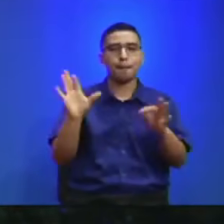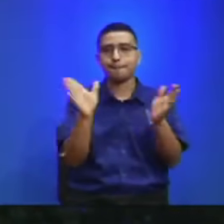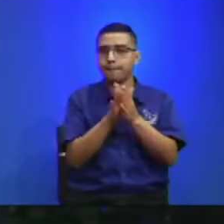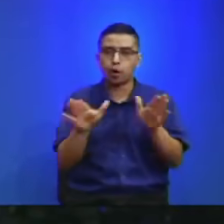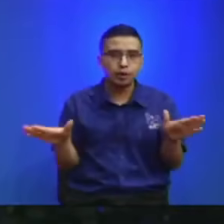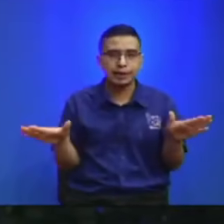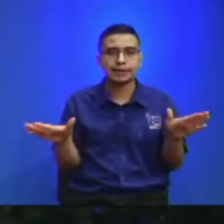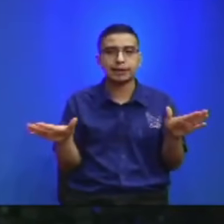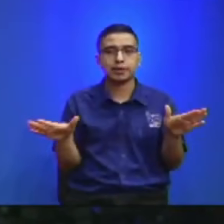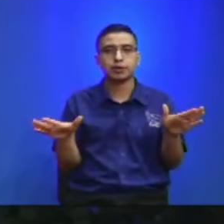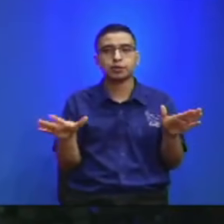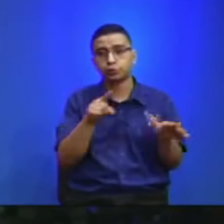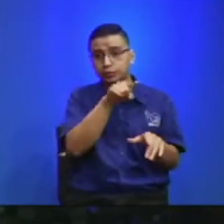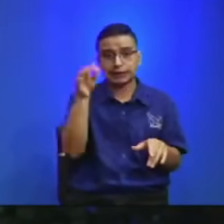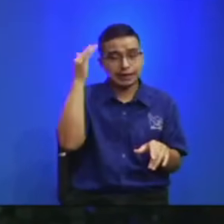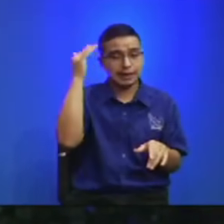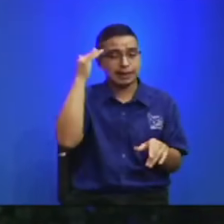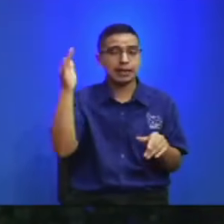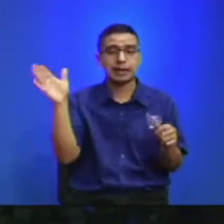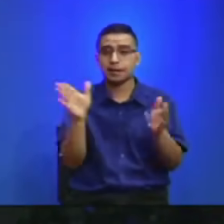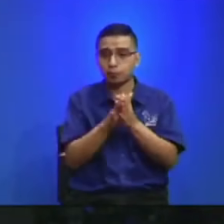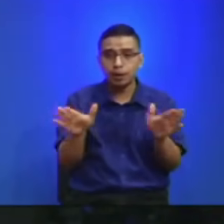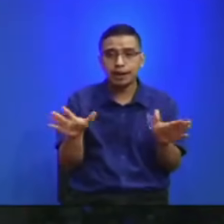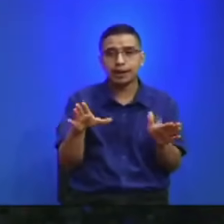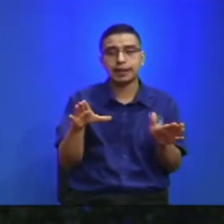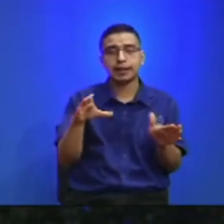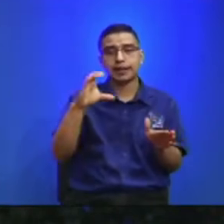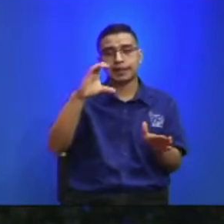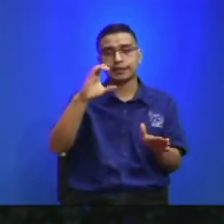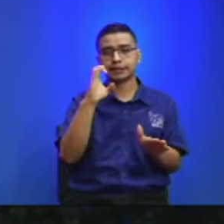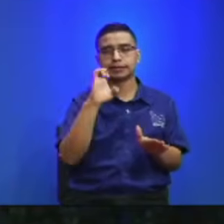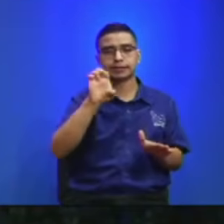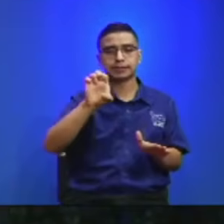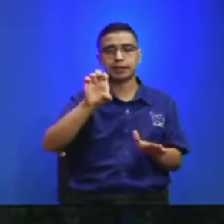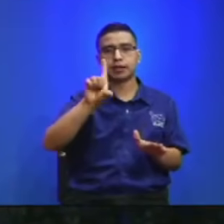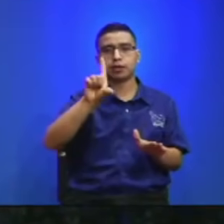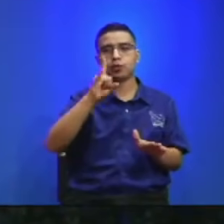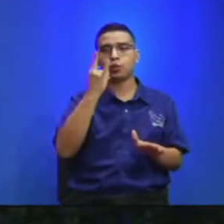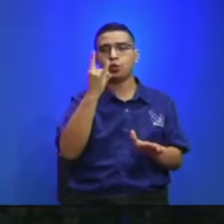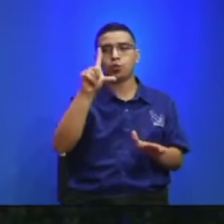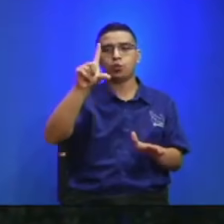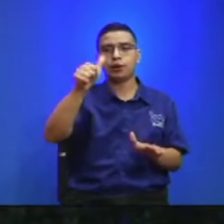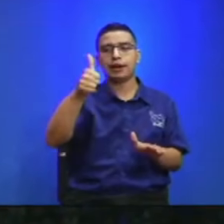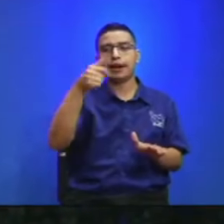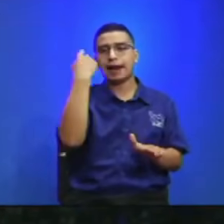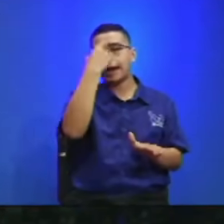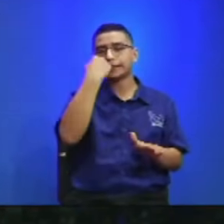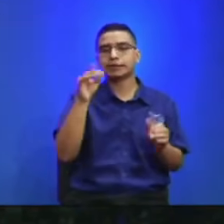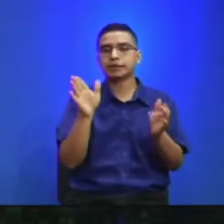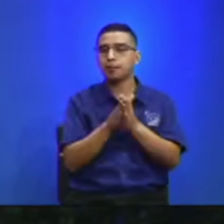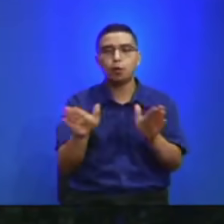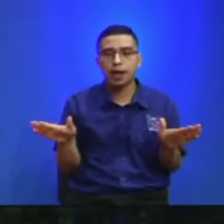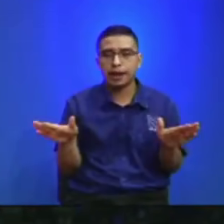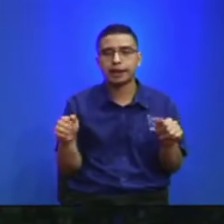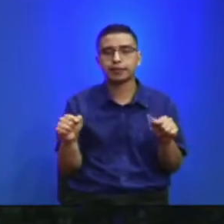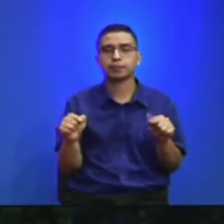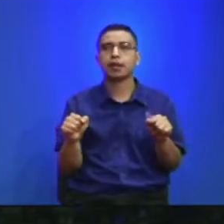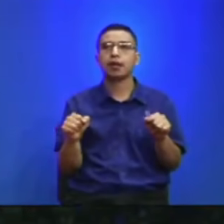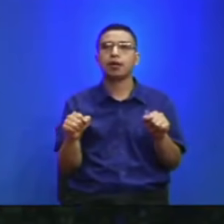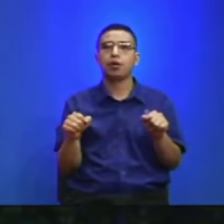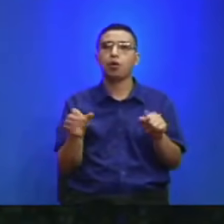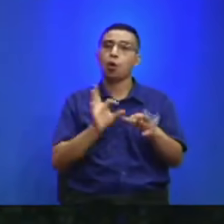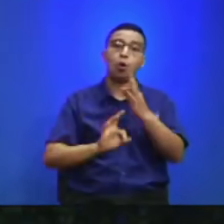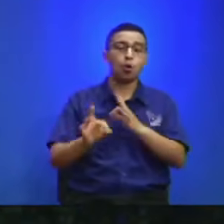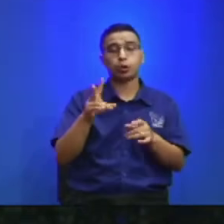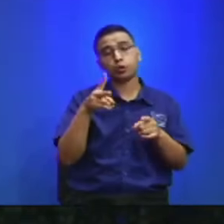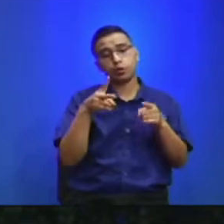es el proceso de la mitosis / para intensidad pero entonces como que es esa cosa que está dentro de mí tiene que morir se tiene que